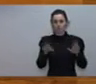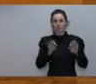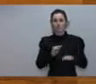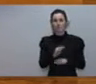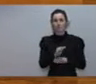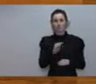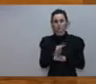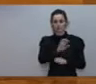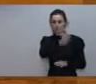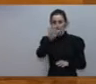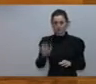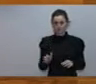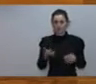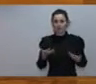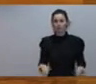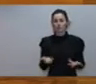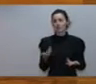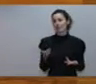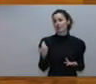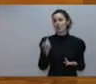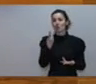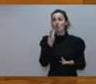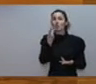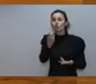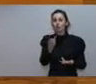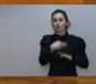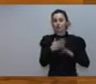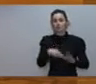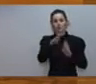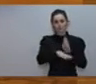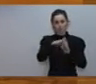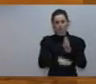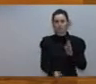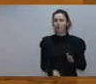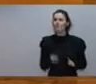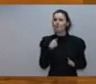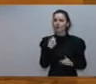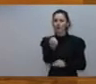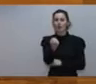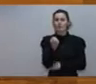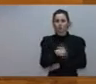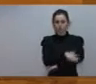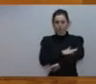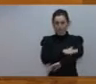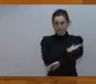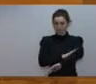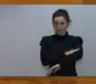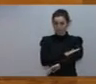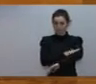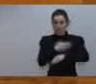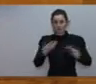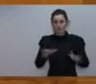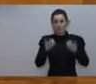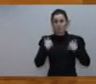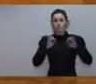financiación europea. Desde hace 2 años es un programa que ha perdido el apoyo gubernamental. Queda claro que